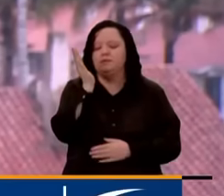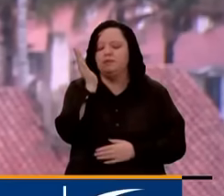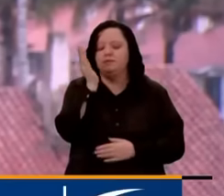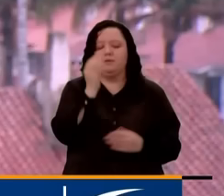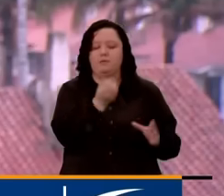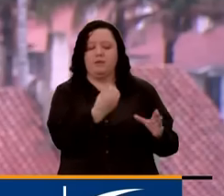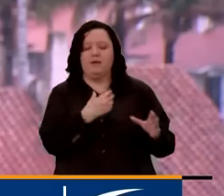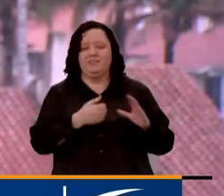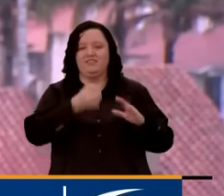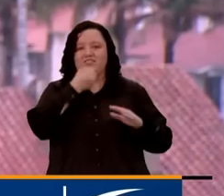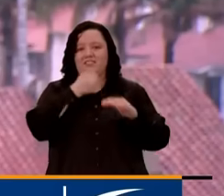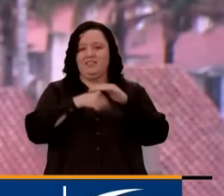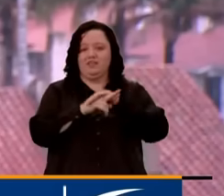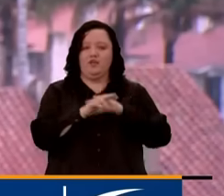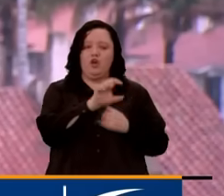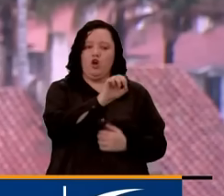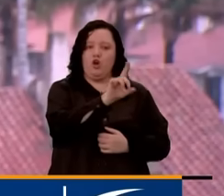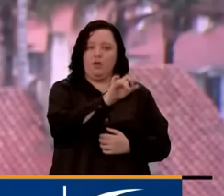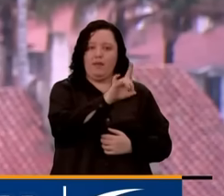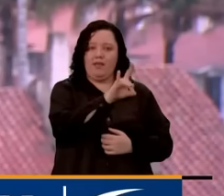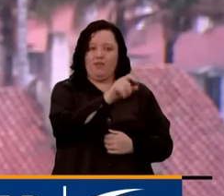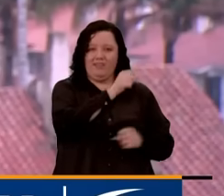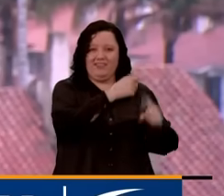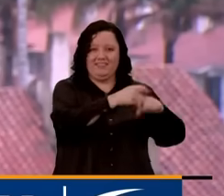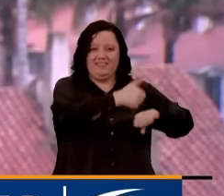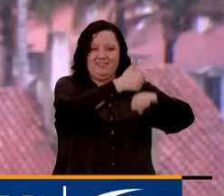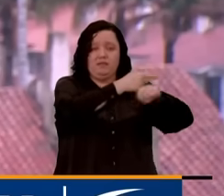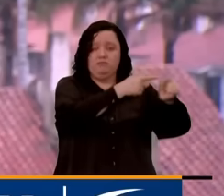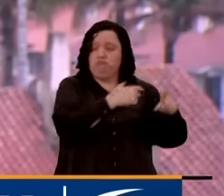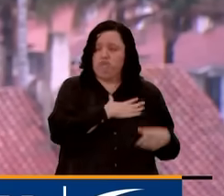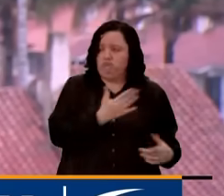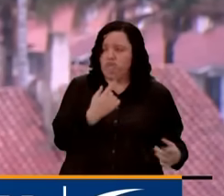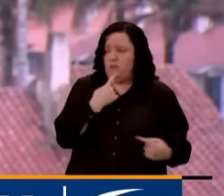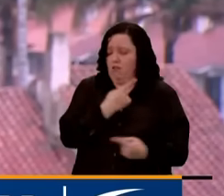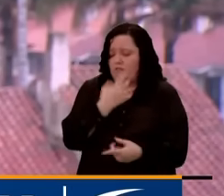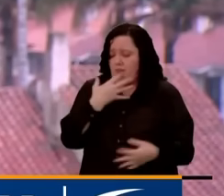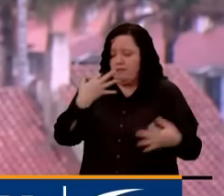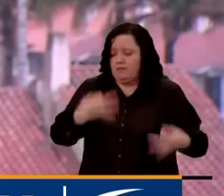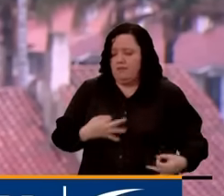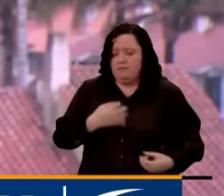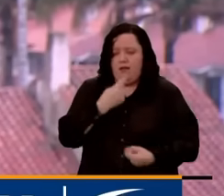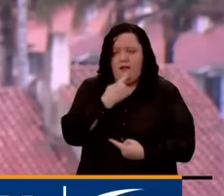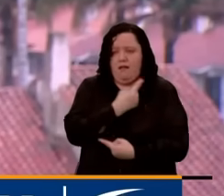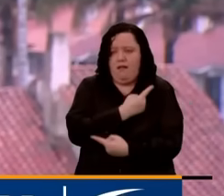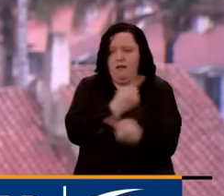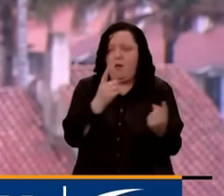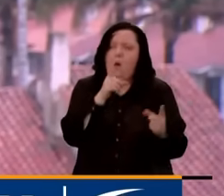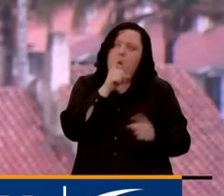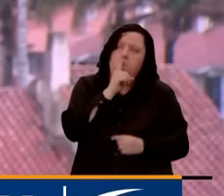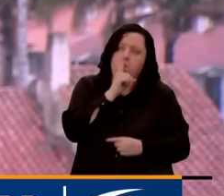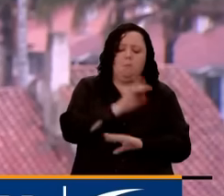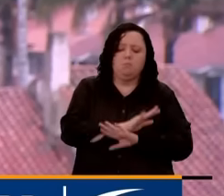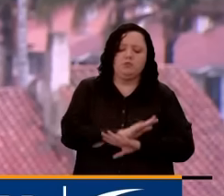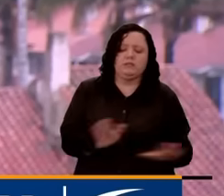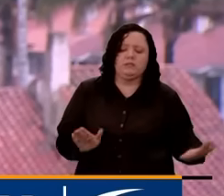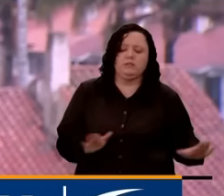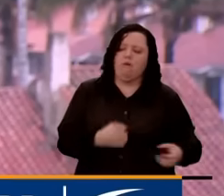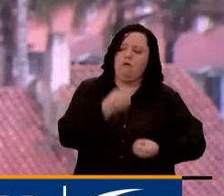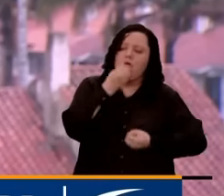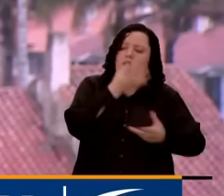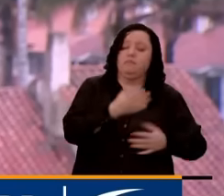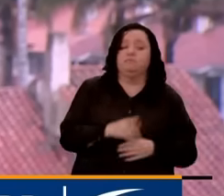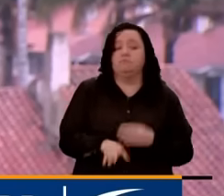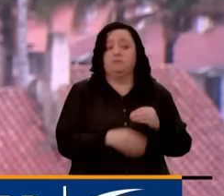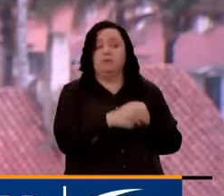Caracol, Olmedo López asegura que está dispuesto a decir toda la verdad y que no se quedará más callado. Además, que él